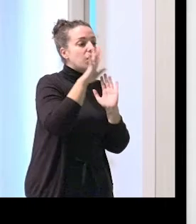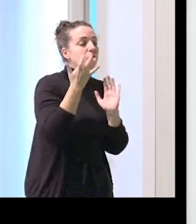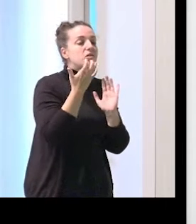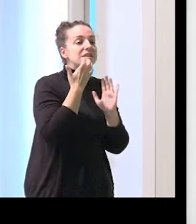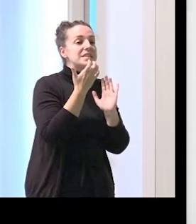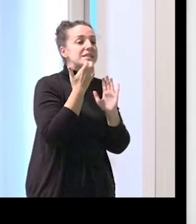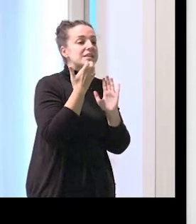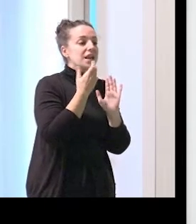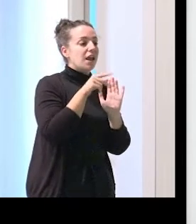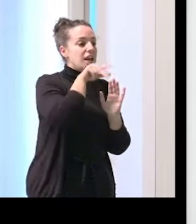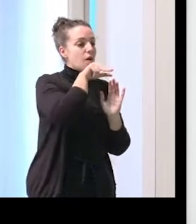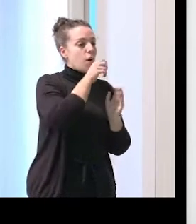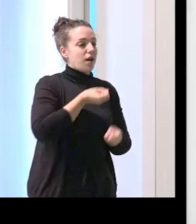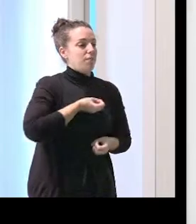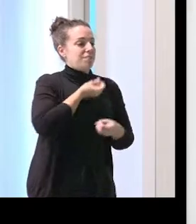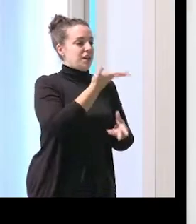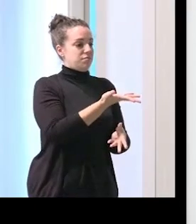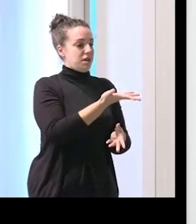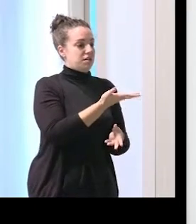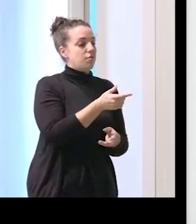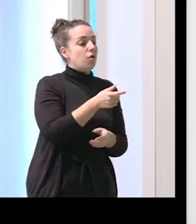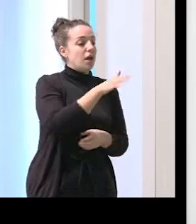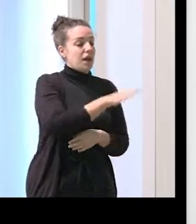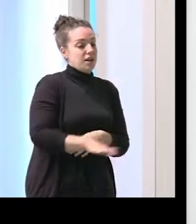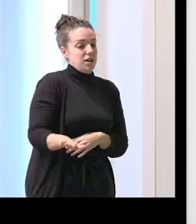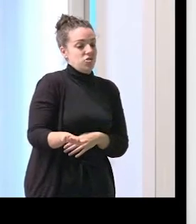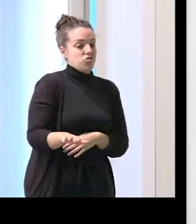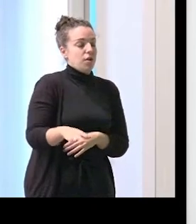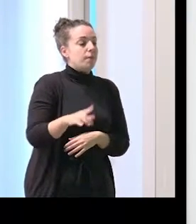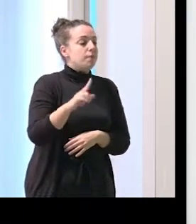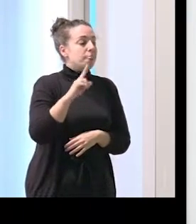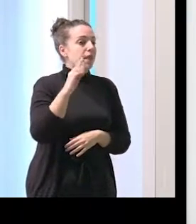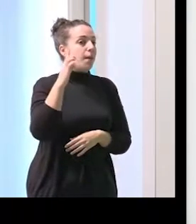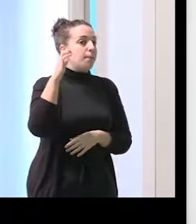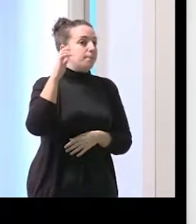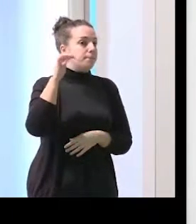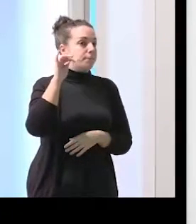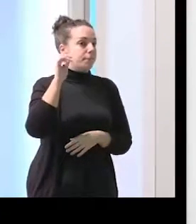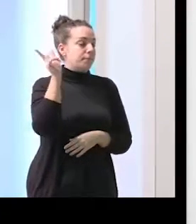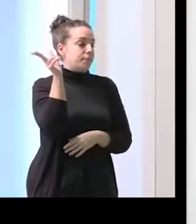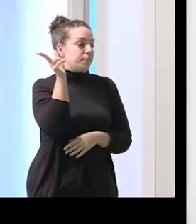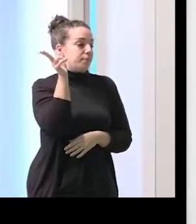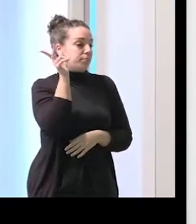expresivo que niños con pérdida auditiva bilateral. Eso es evidente porque tienen una audición de un oído normal.